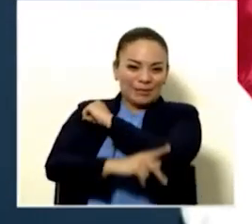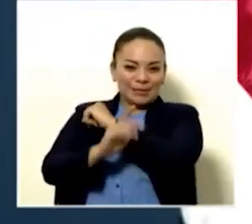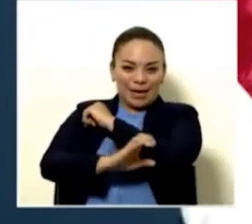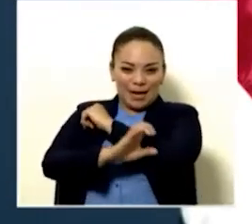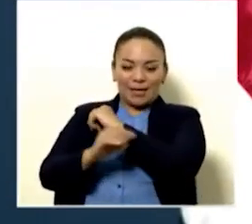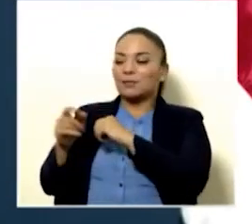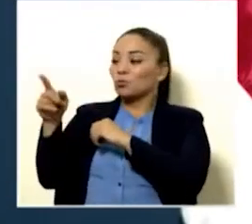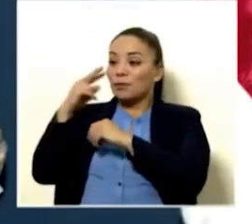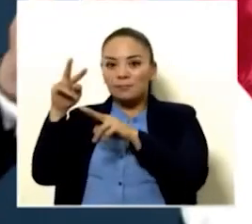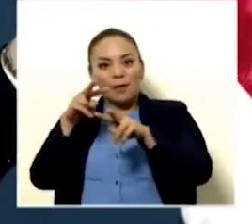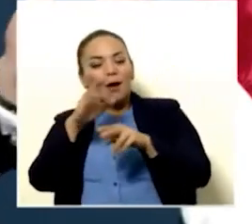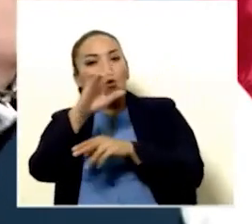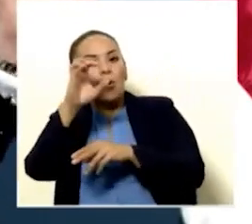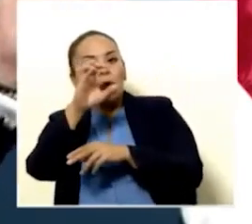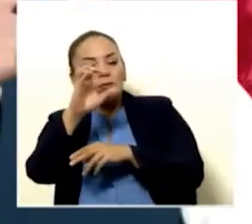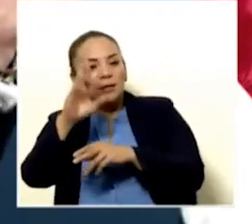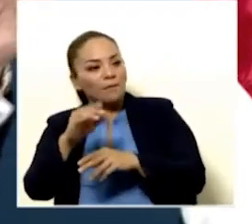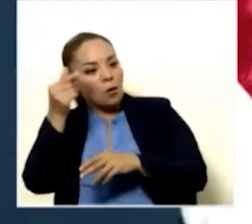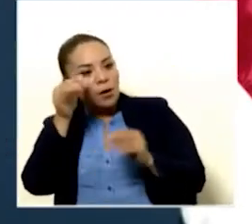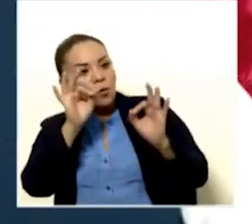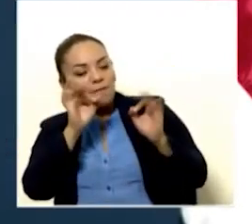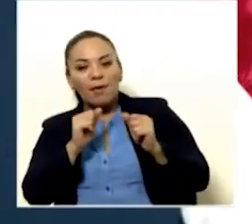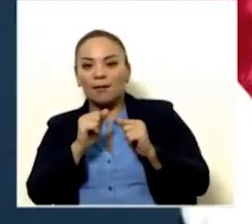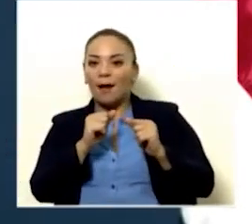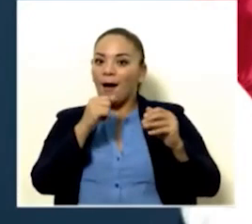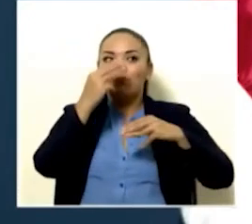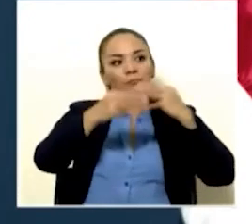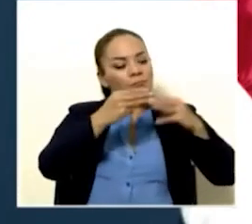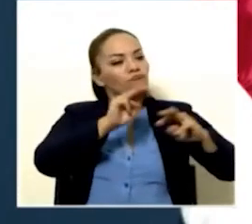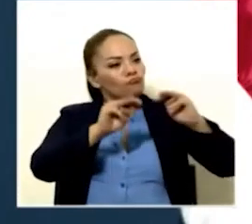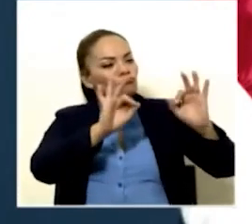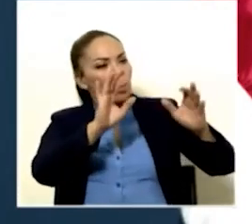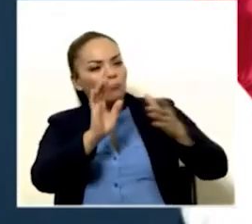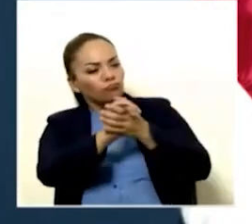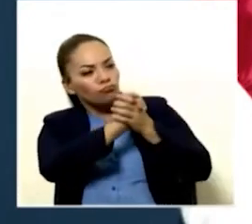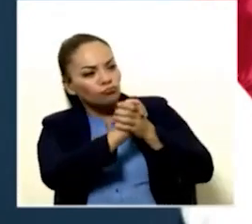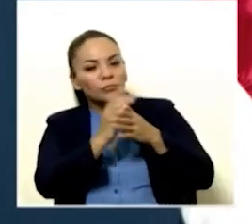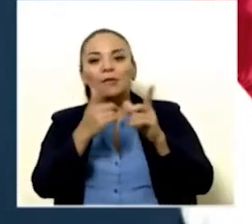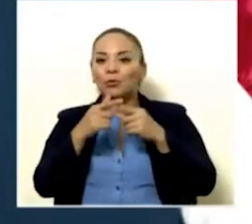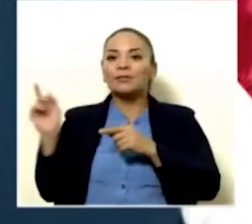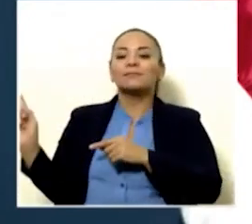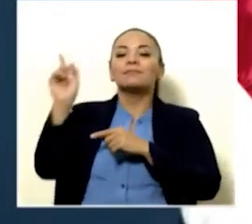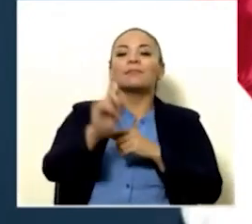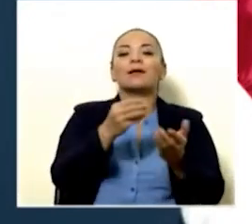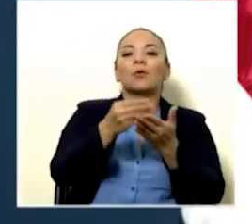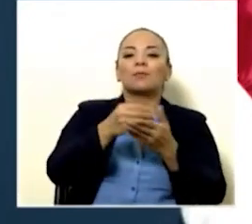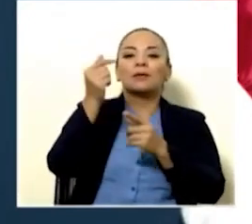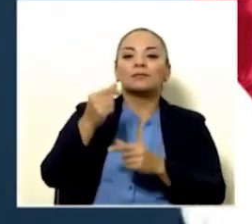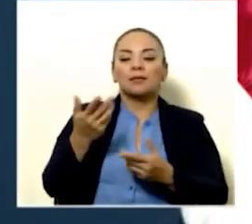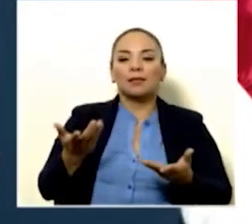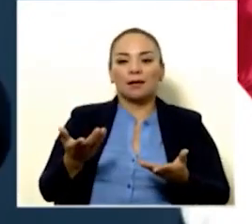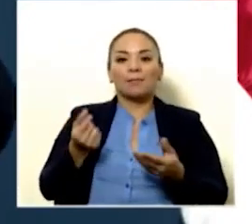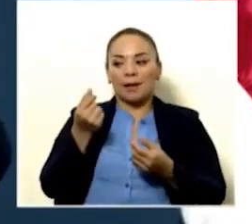que está haciendo el gobierno, que los mercados internacionales nos están aplaudiendo, venga directamente y le compra Hacienda con plata